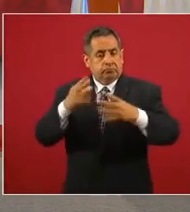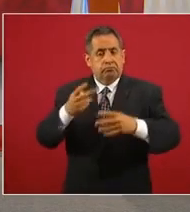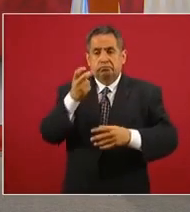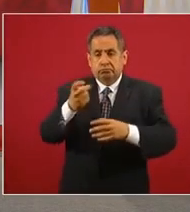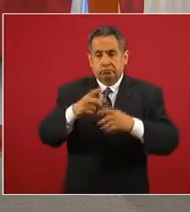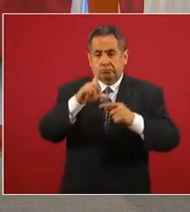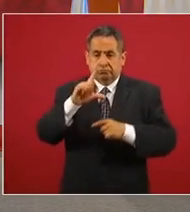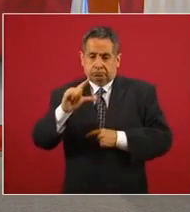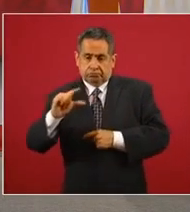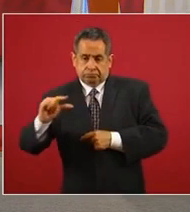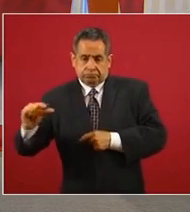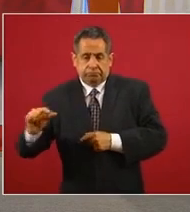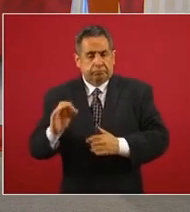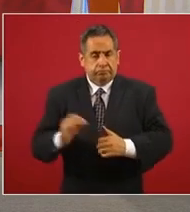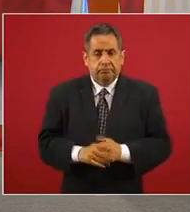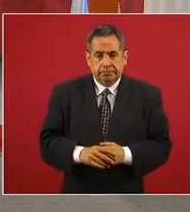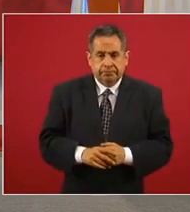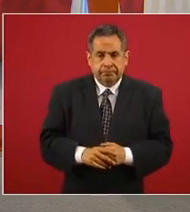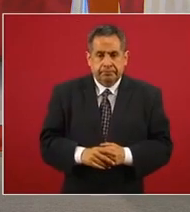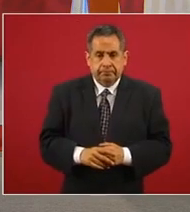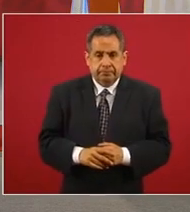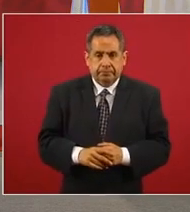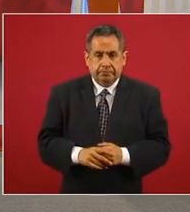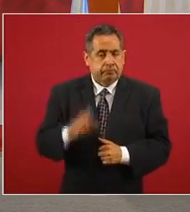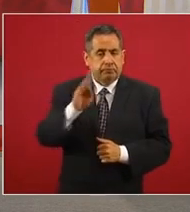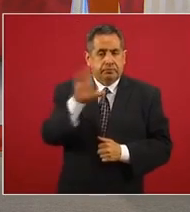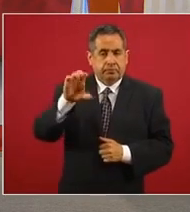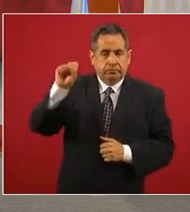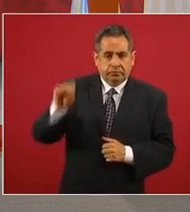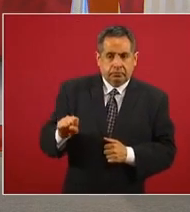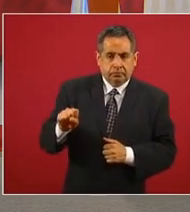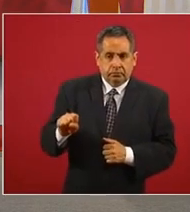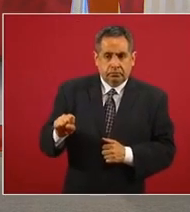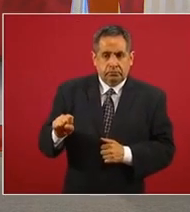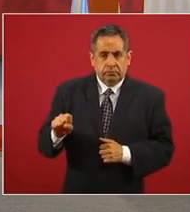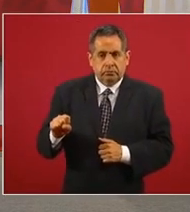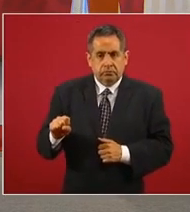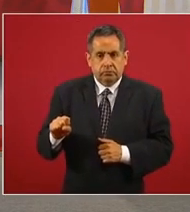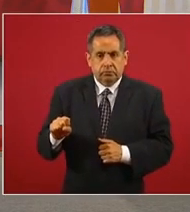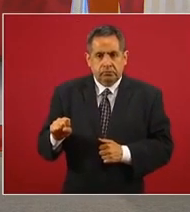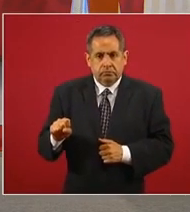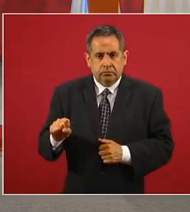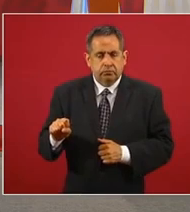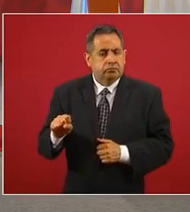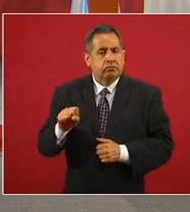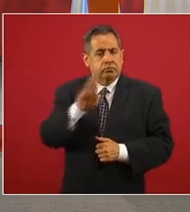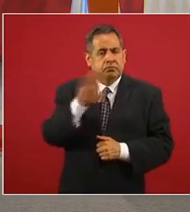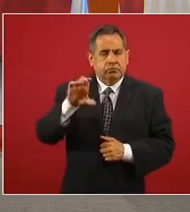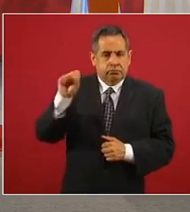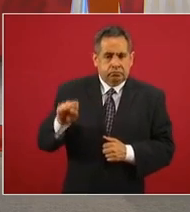entonces desciende progresivamente. La siguiente. Baja California Sur, aquí tenemos una antes, Baja California